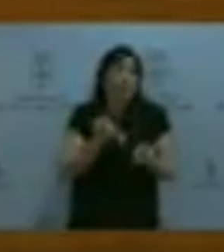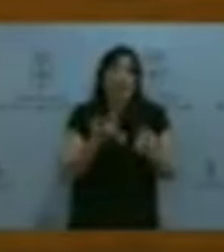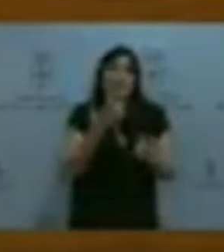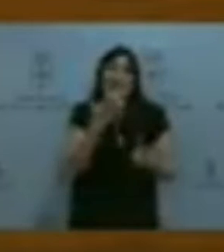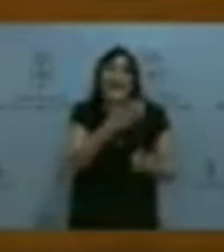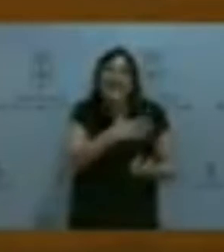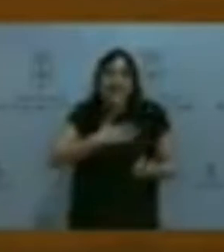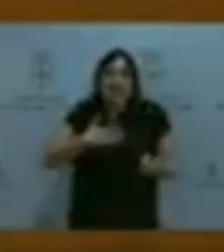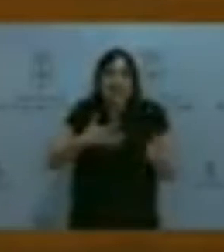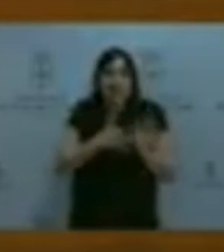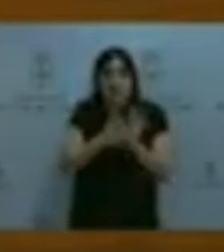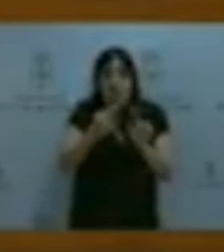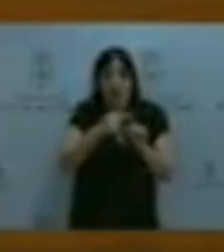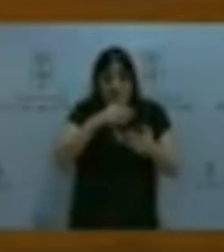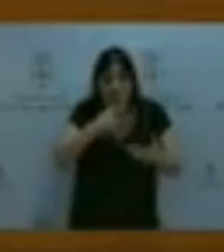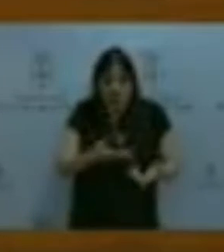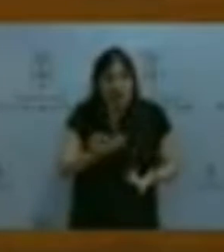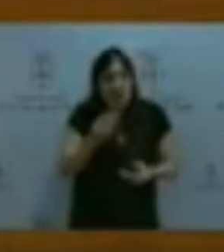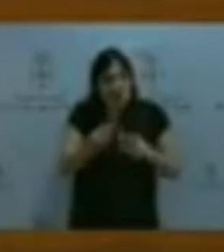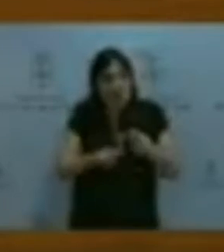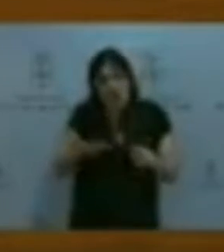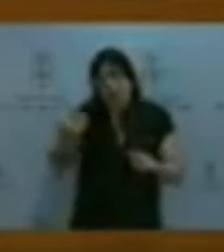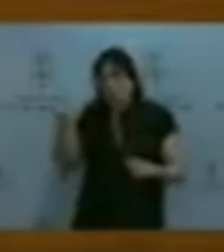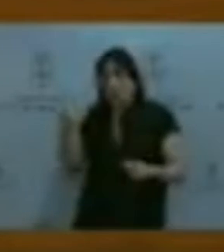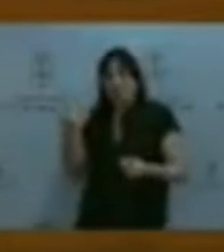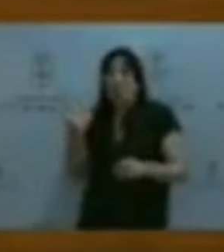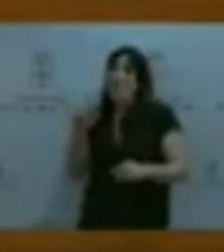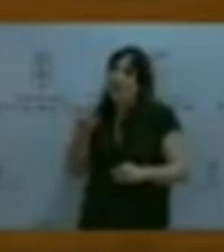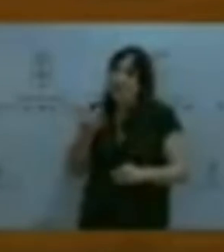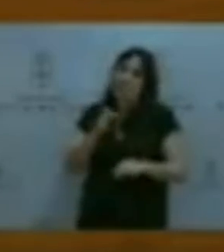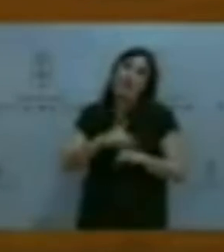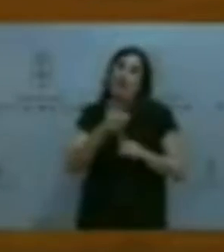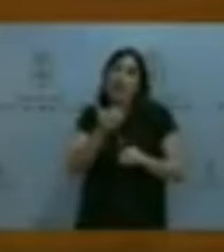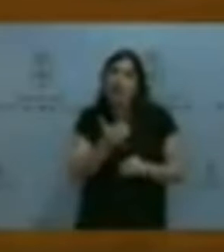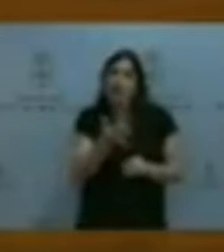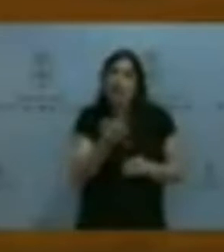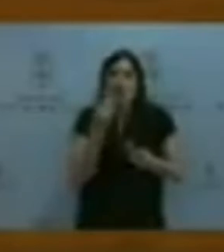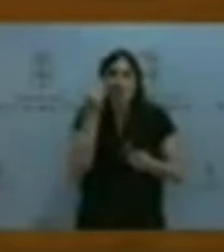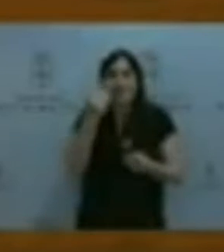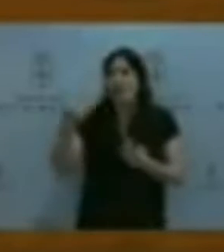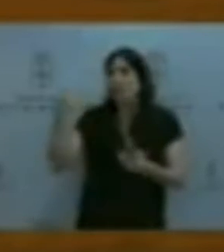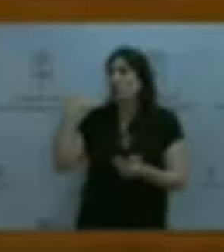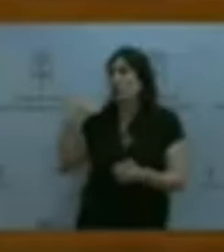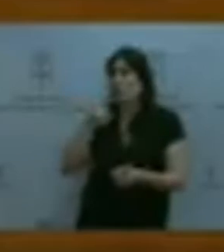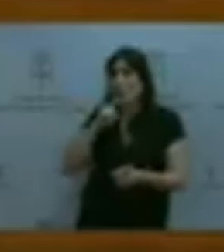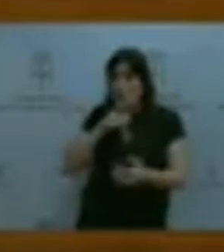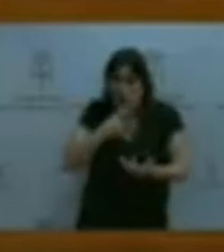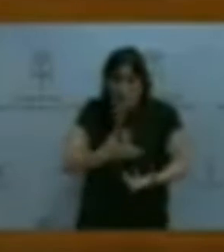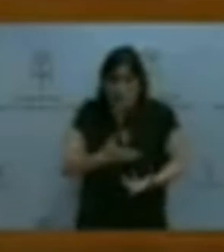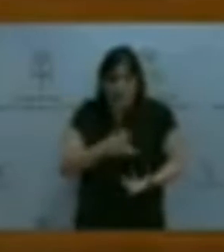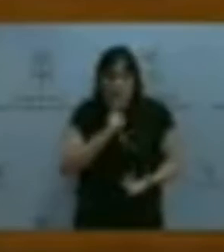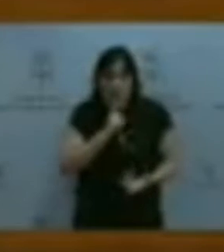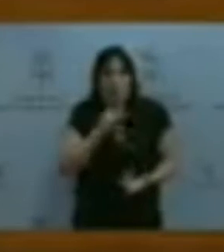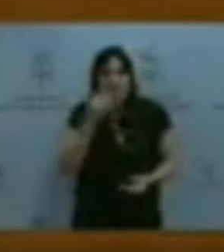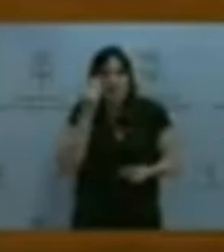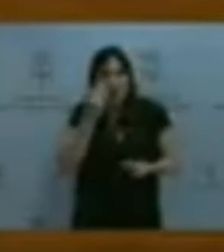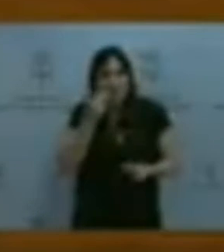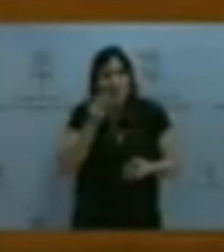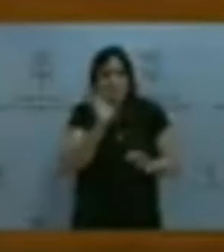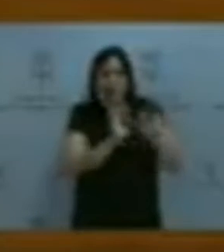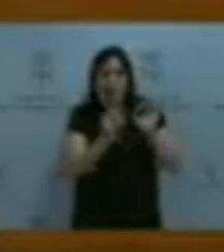es correcto contemplar el pasado, el presente y lo que nos espera del futuro. Porque yo estoy aterrorizada que ustedes